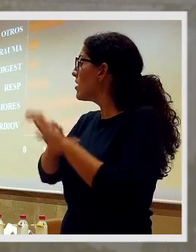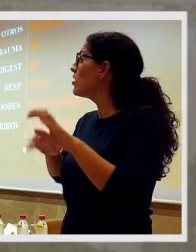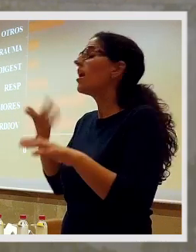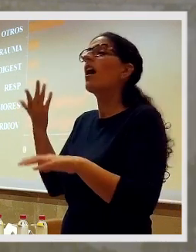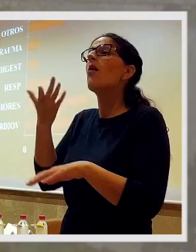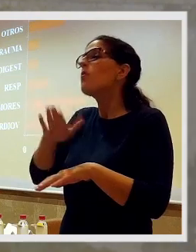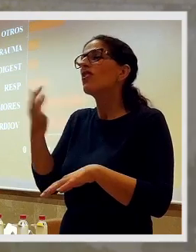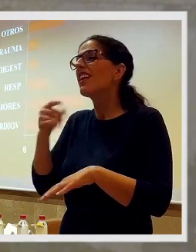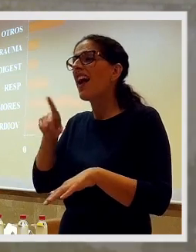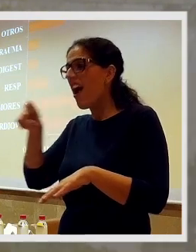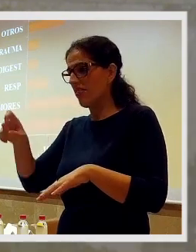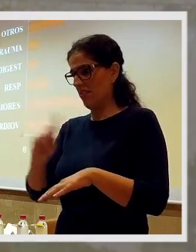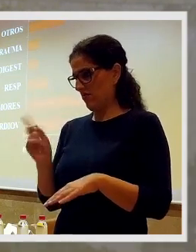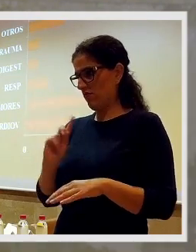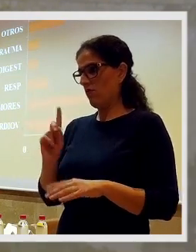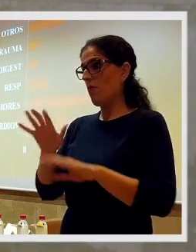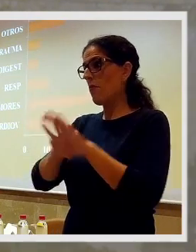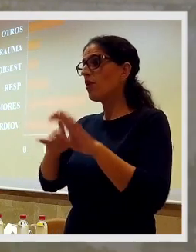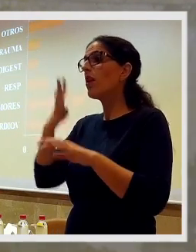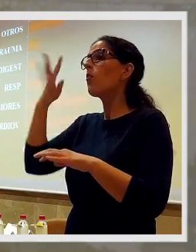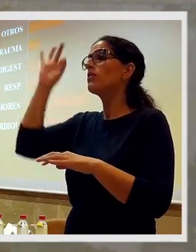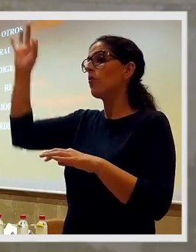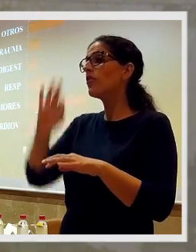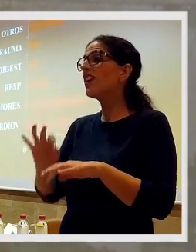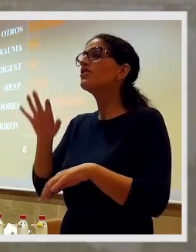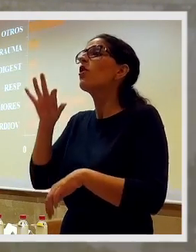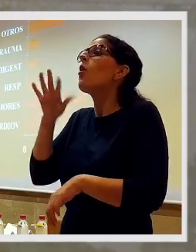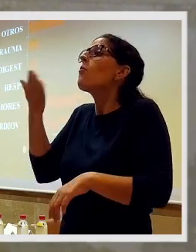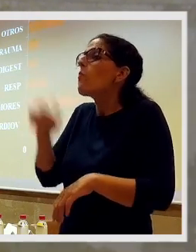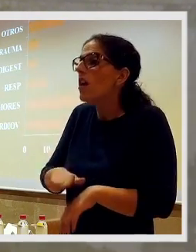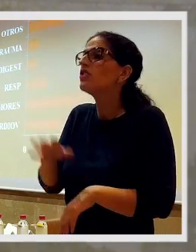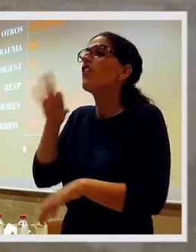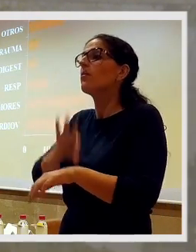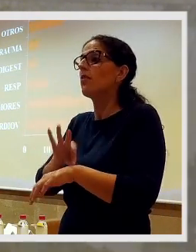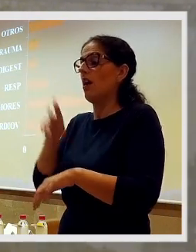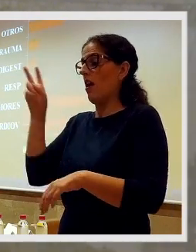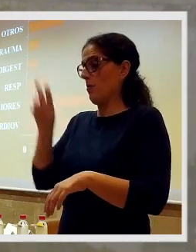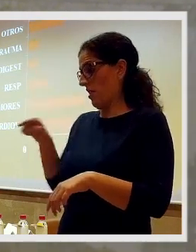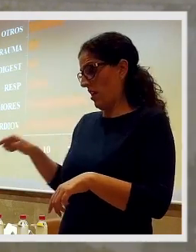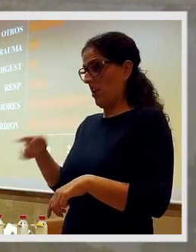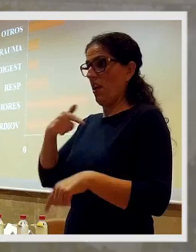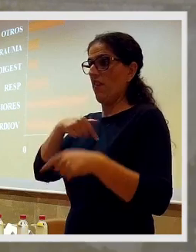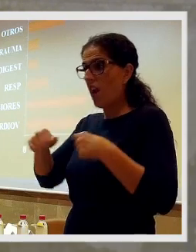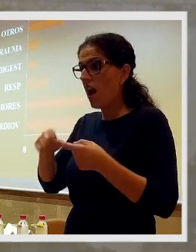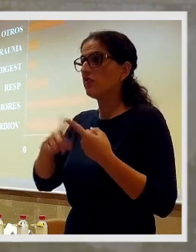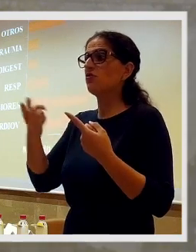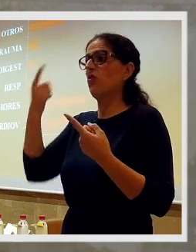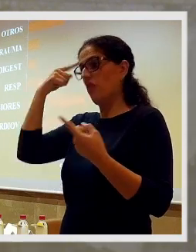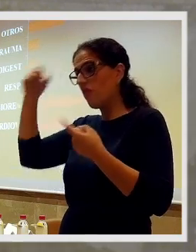de cáncer fundamentalmente. El 40% de la enfermedad y la muerte hoy día son enfermedades